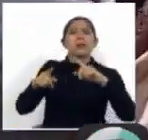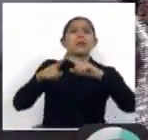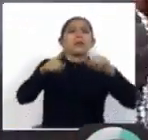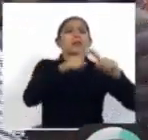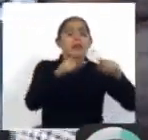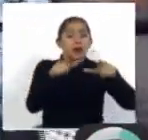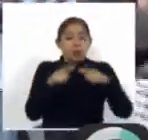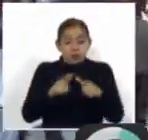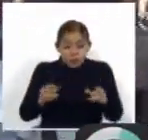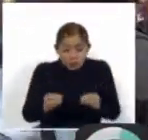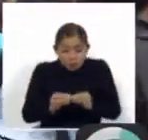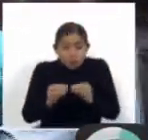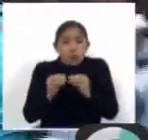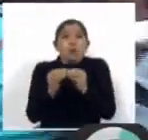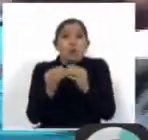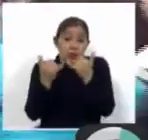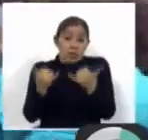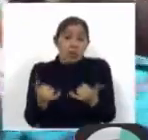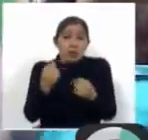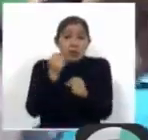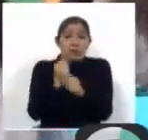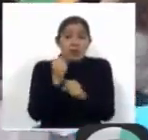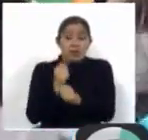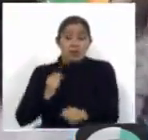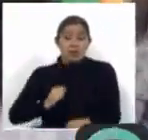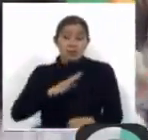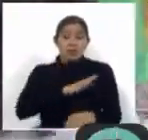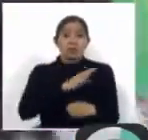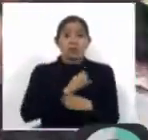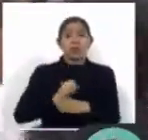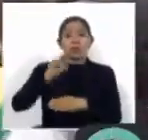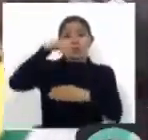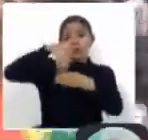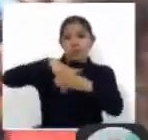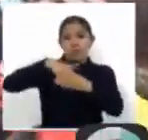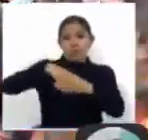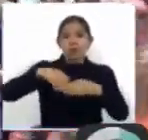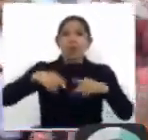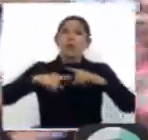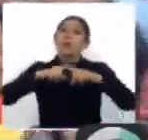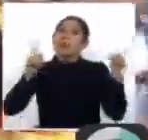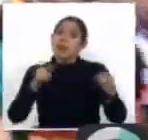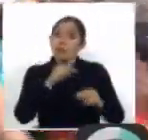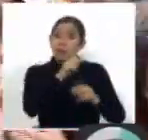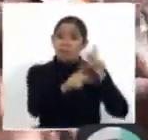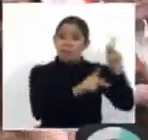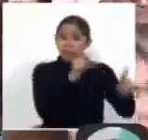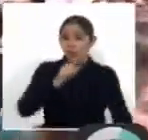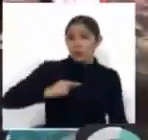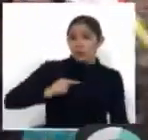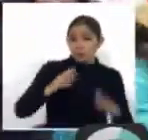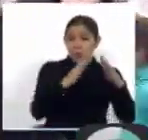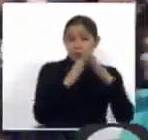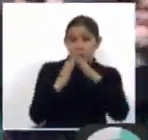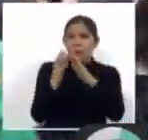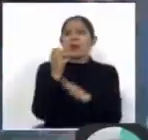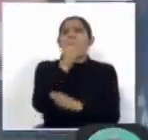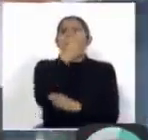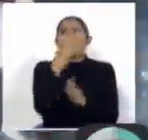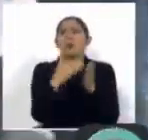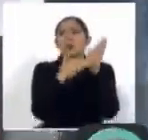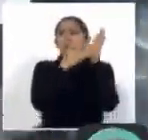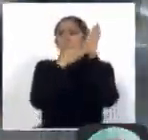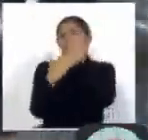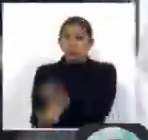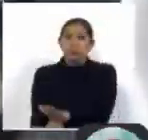cómputo donde va trabajando el Tribunal Supremo Electoral. Sin embargo, militantes de Comunidad Ciudadana de forma racista y de